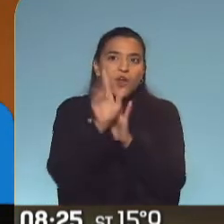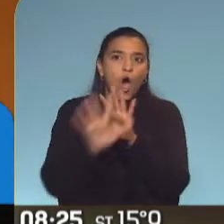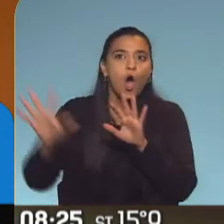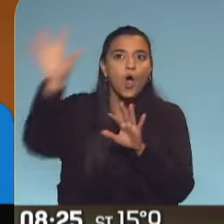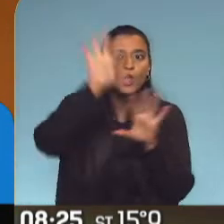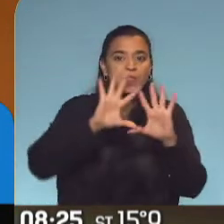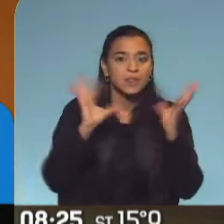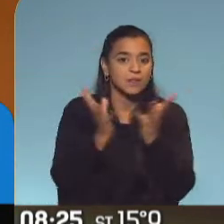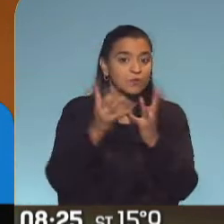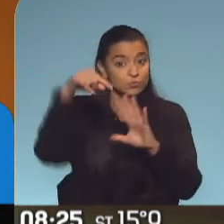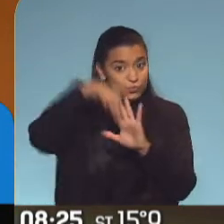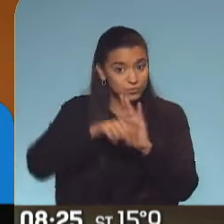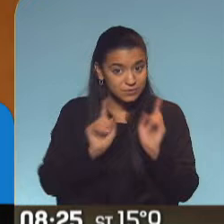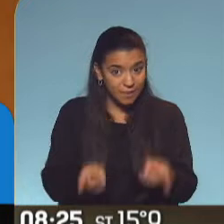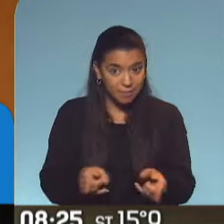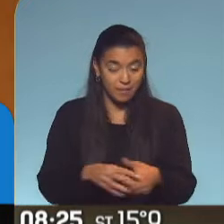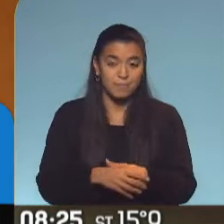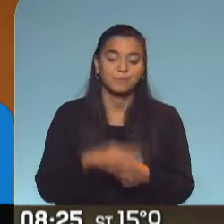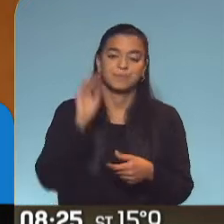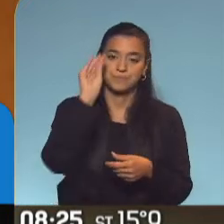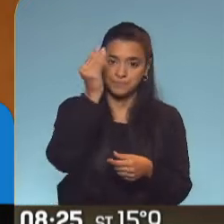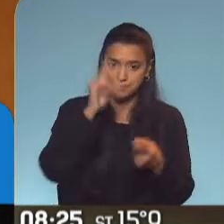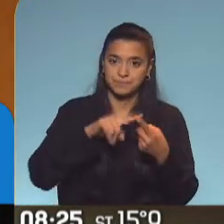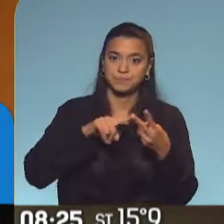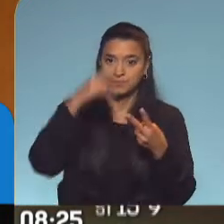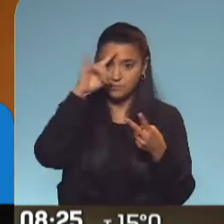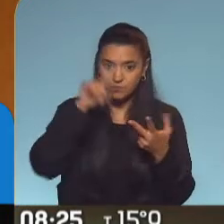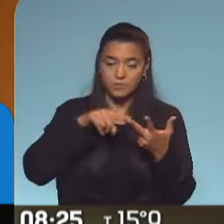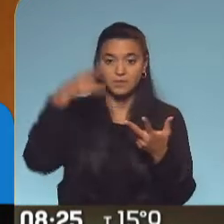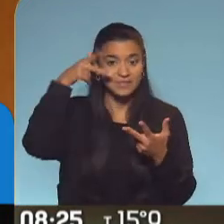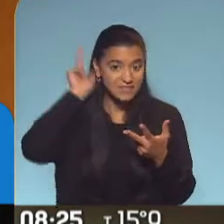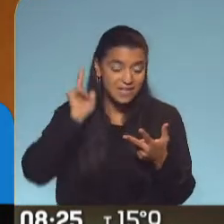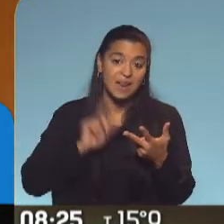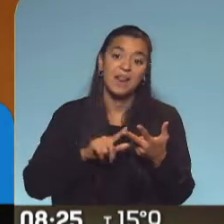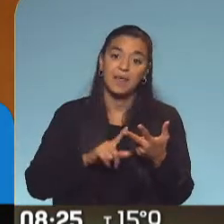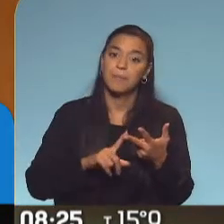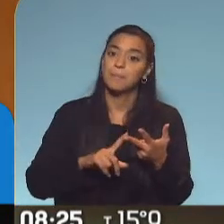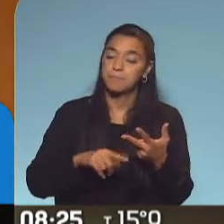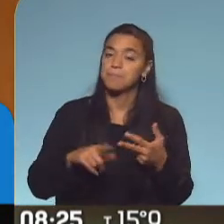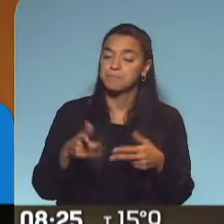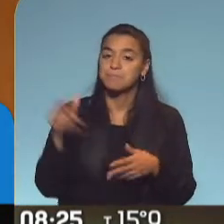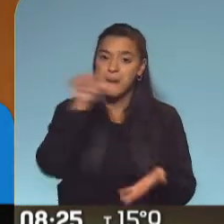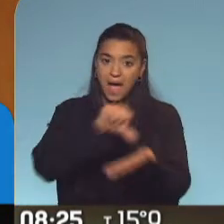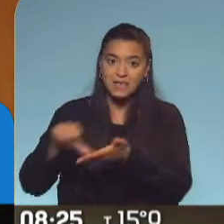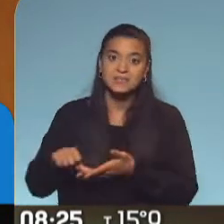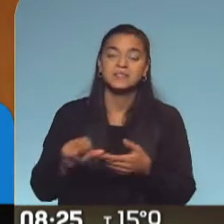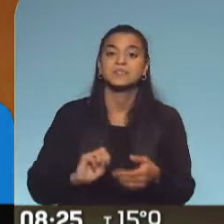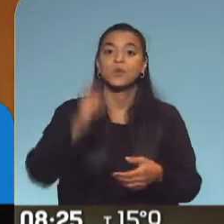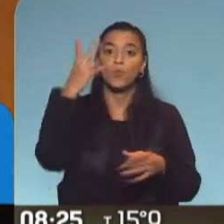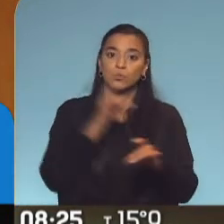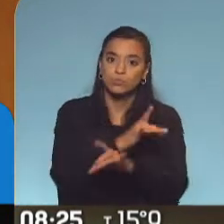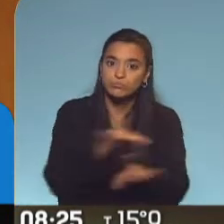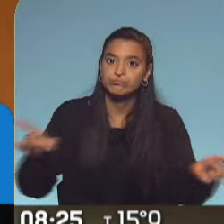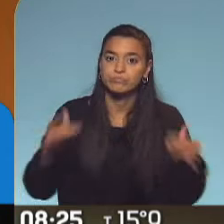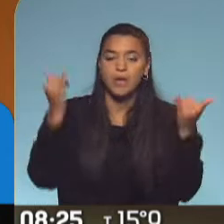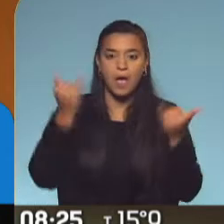nos preocupa el hemisferio sur. Brasil, Uruguay, Chile, países que ya han recibido el impacto de una segunda ola